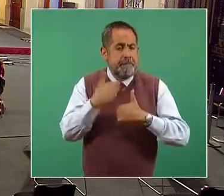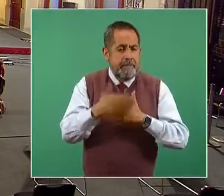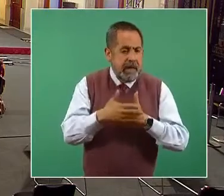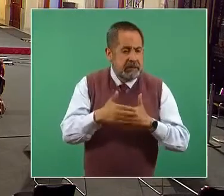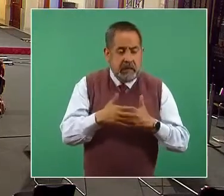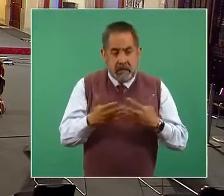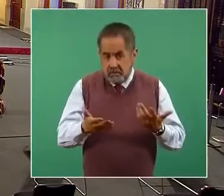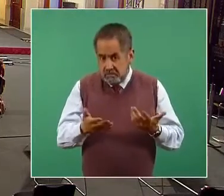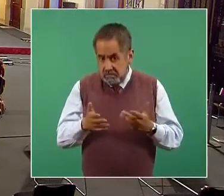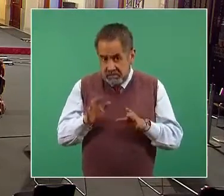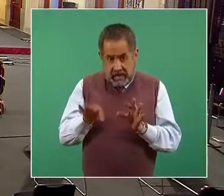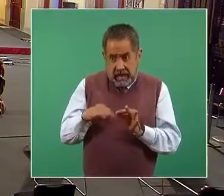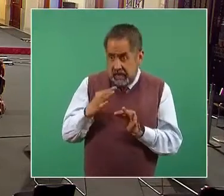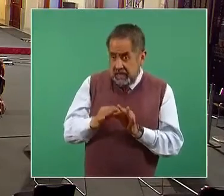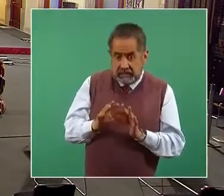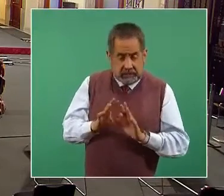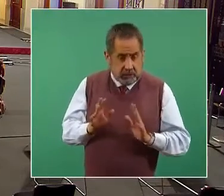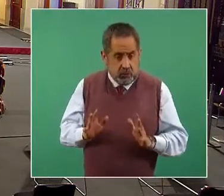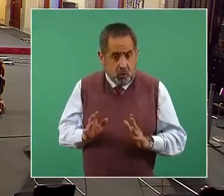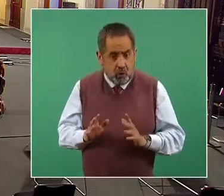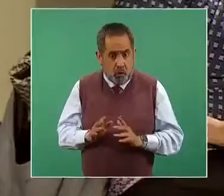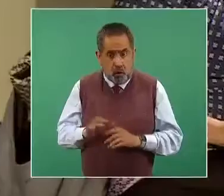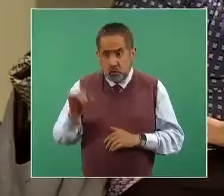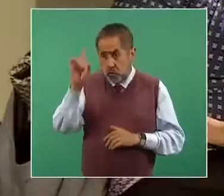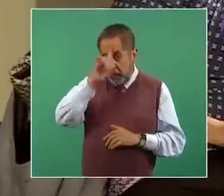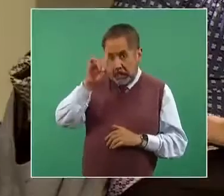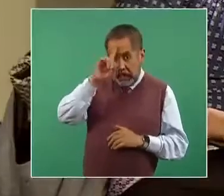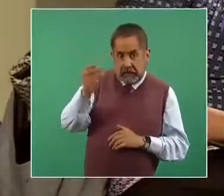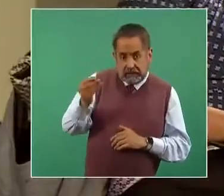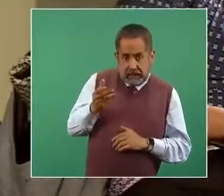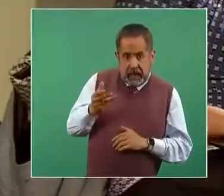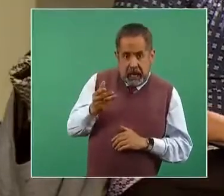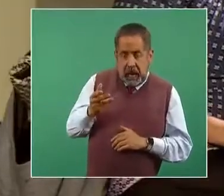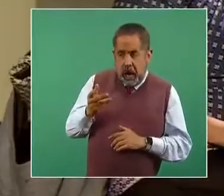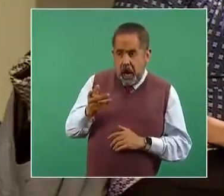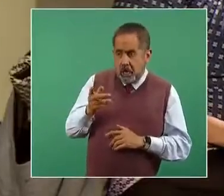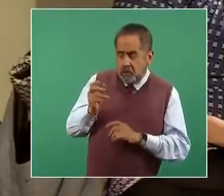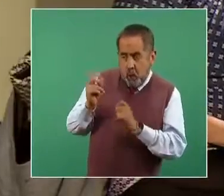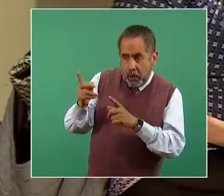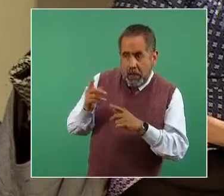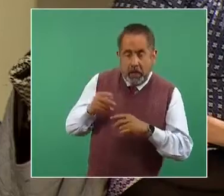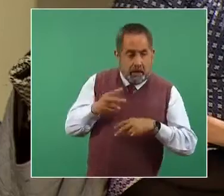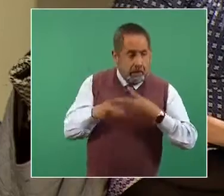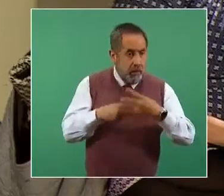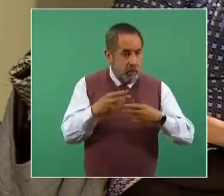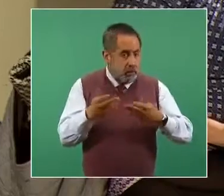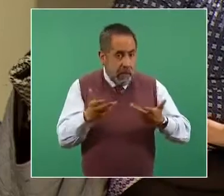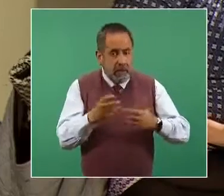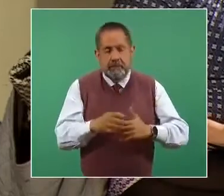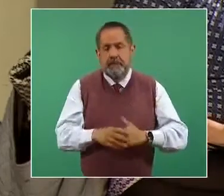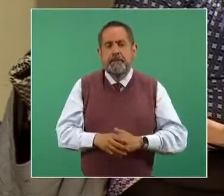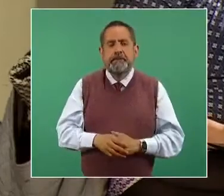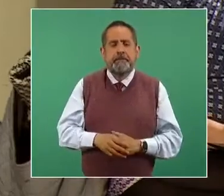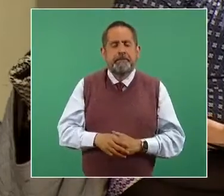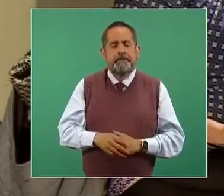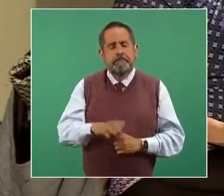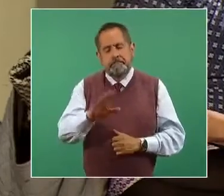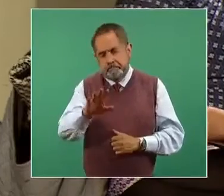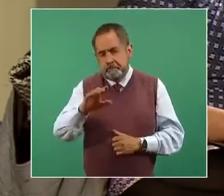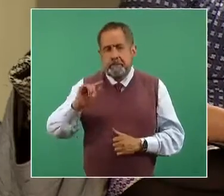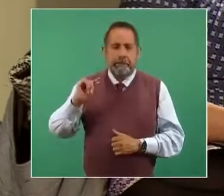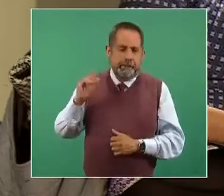si ya estará esta sugerencia o si se va a tomar en cuenta. Sí, como decía hace un